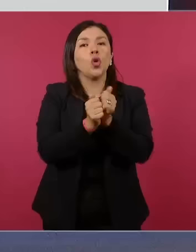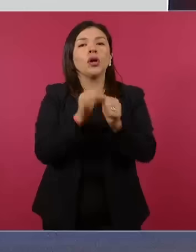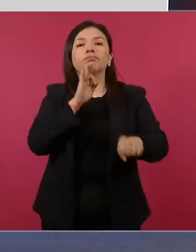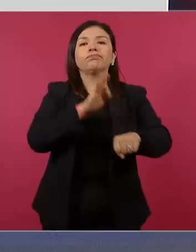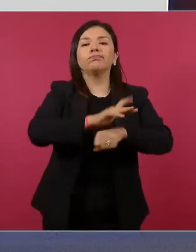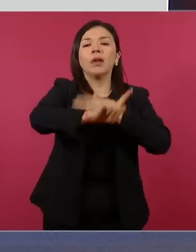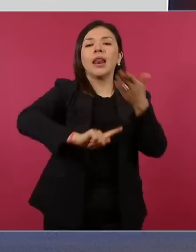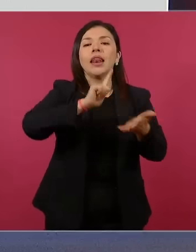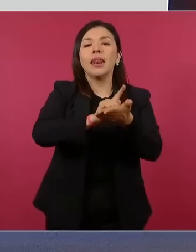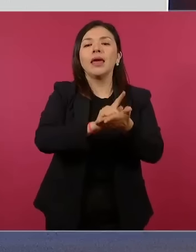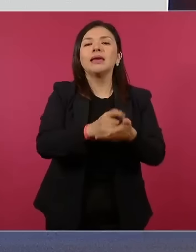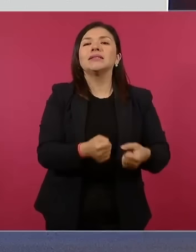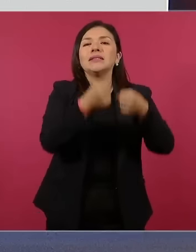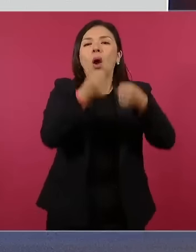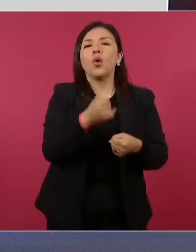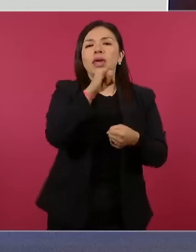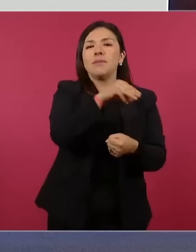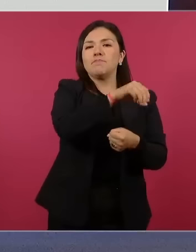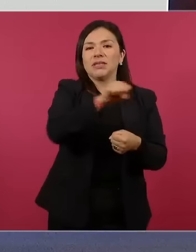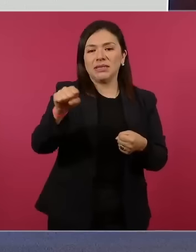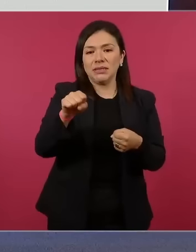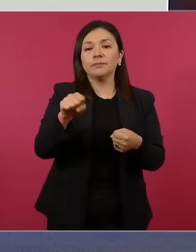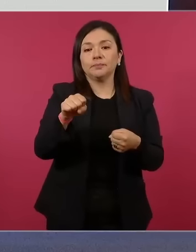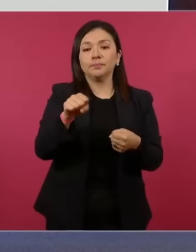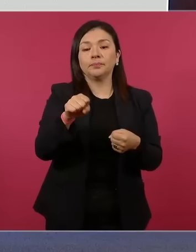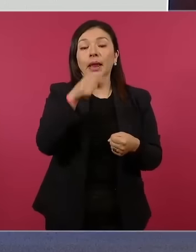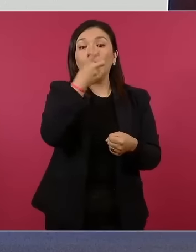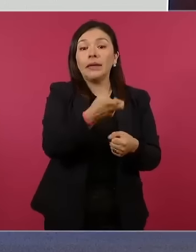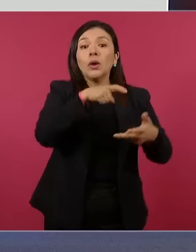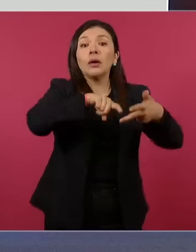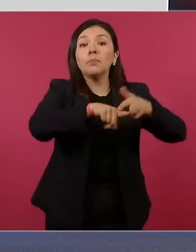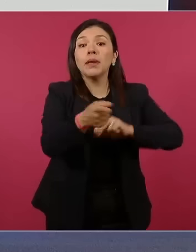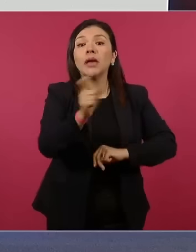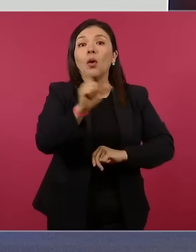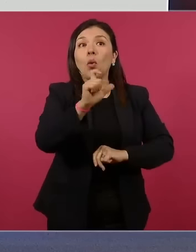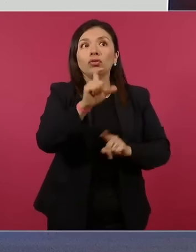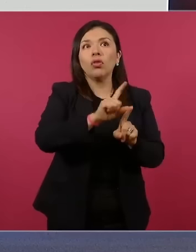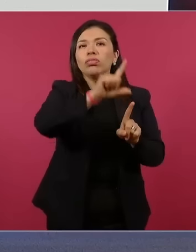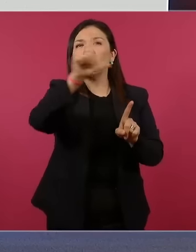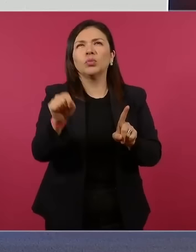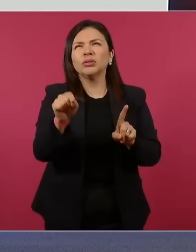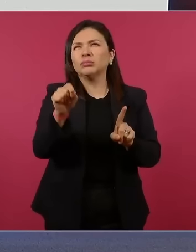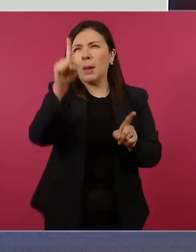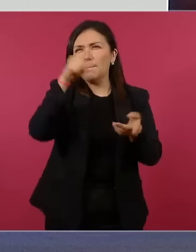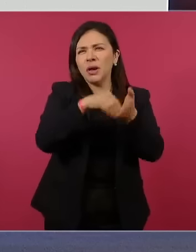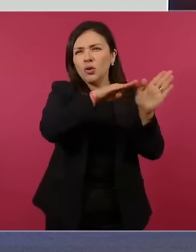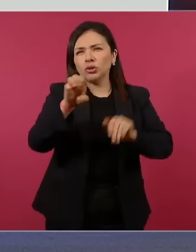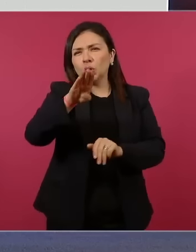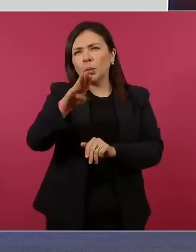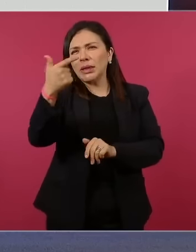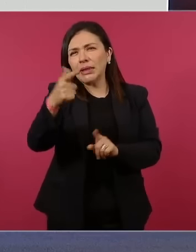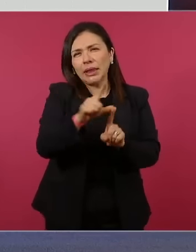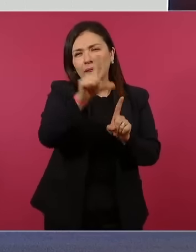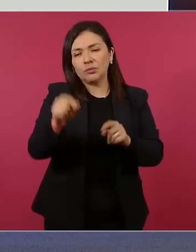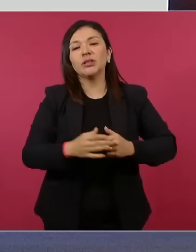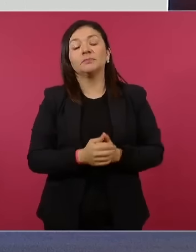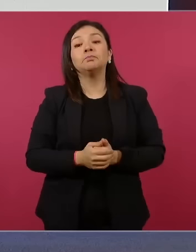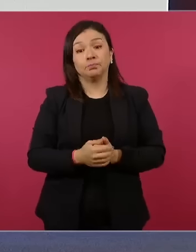ley del Seguro Social y que empezaron después de 1997. Un par de